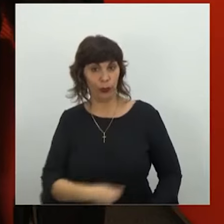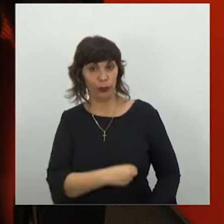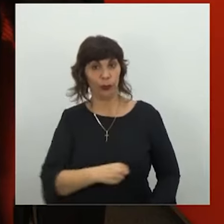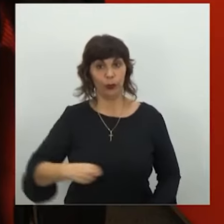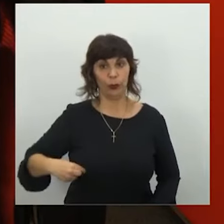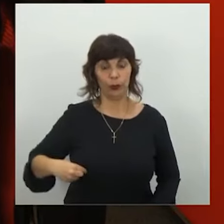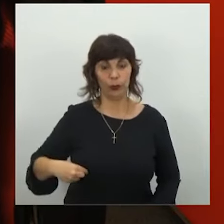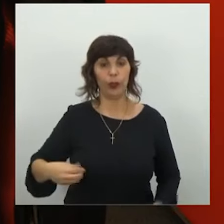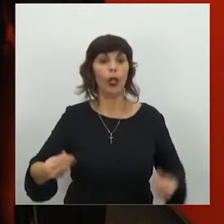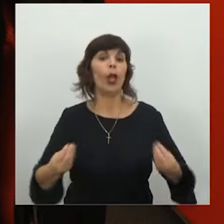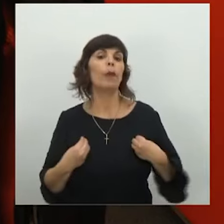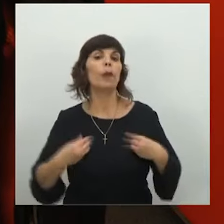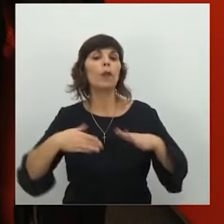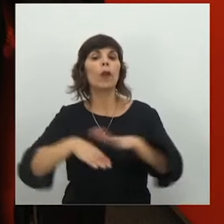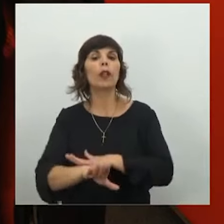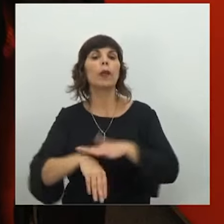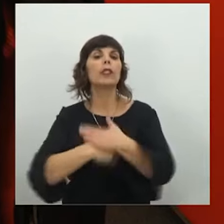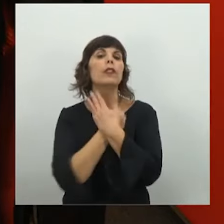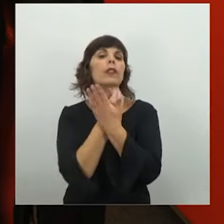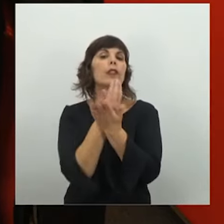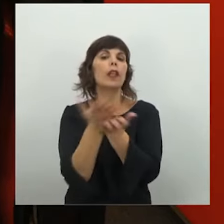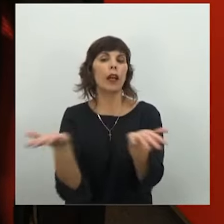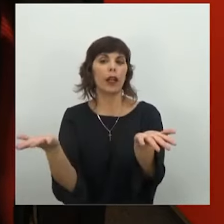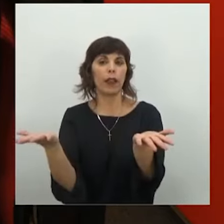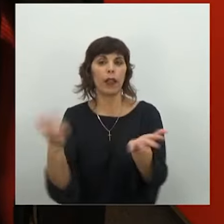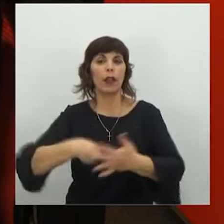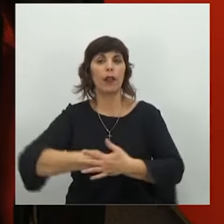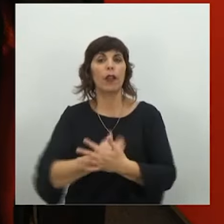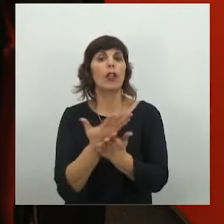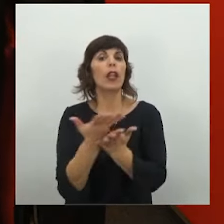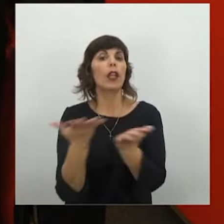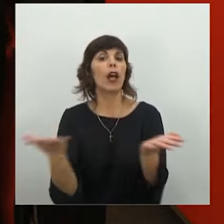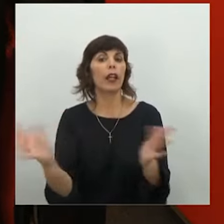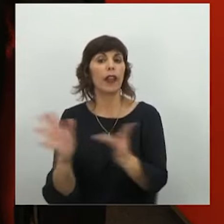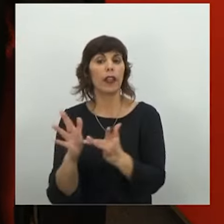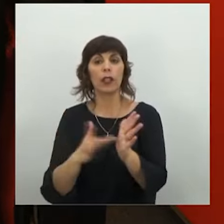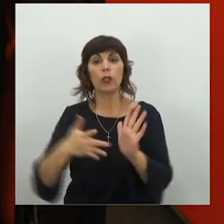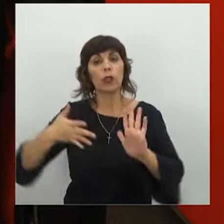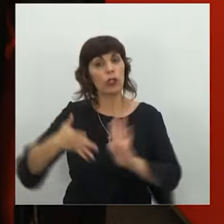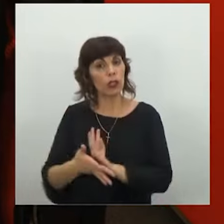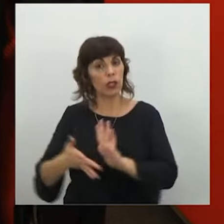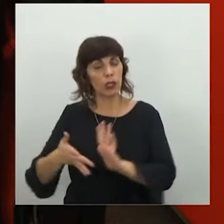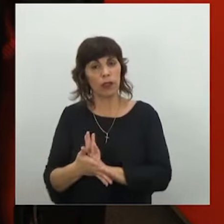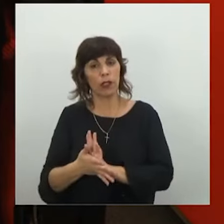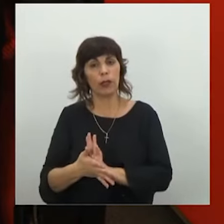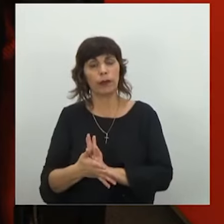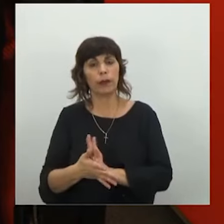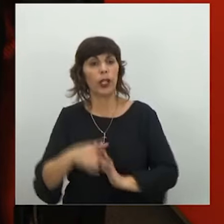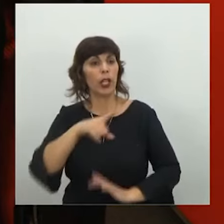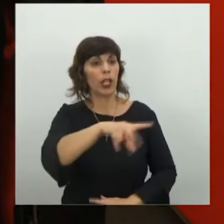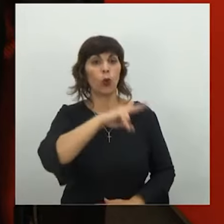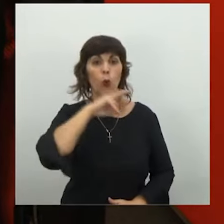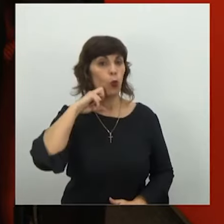vivimos bajo la gracia. Vivir bajo la gracia de Jesucristo significa que tú no eres